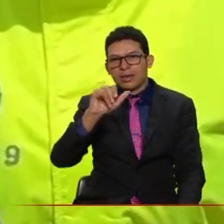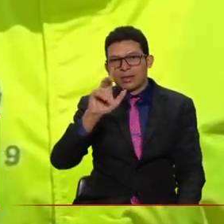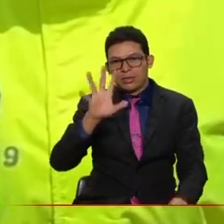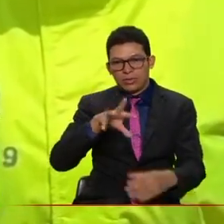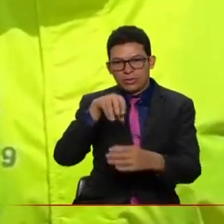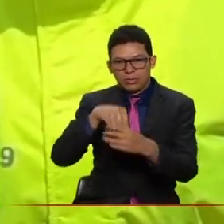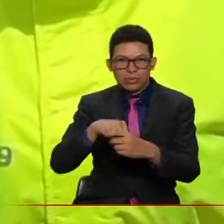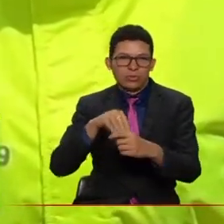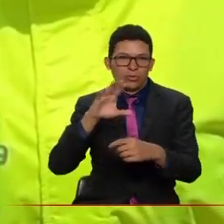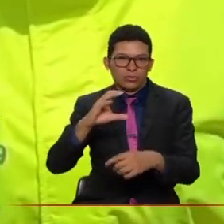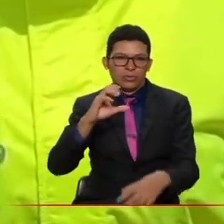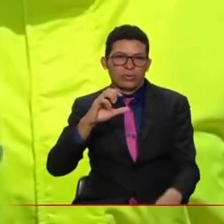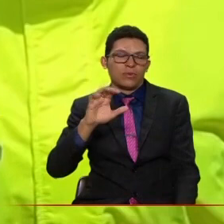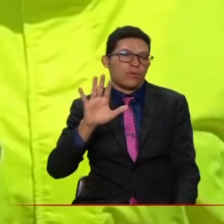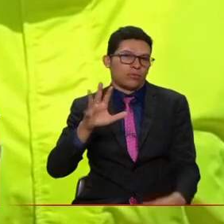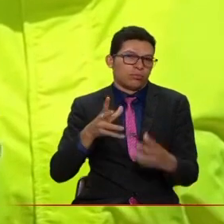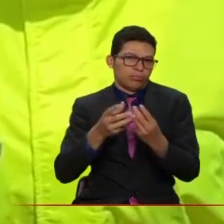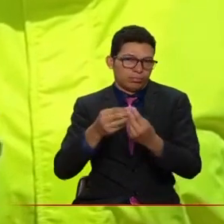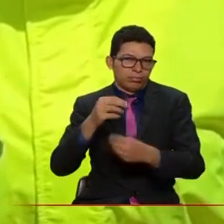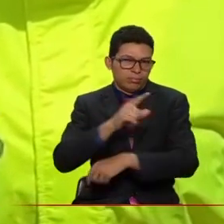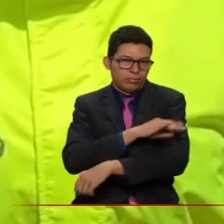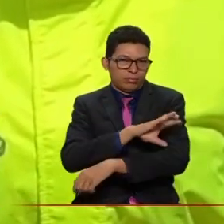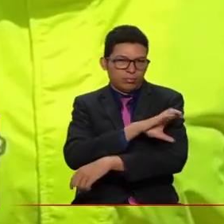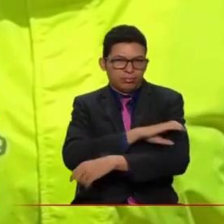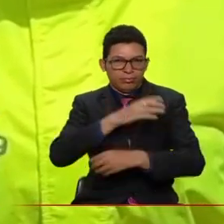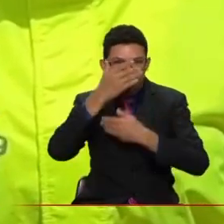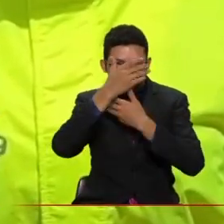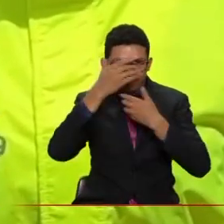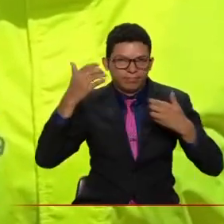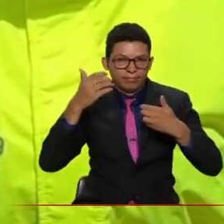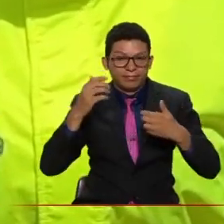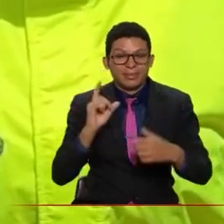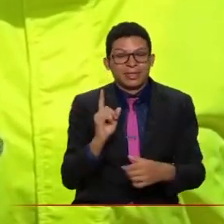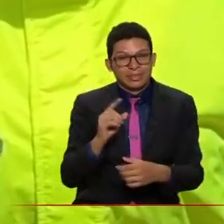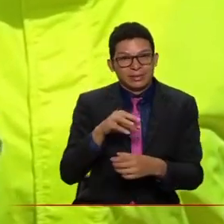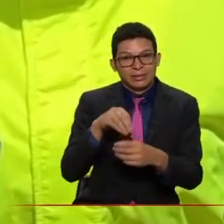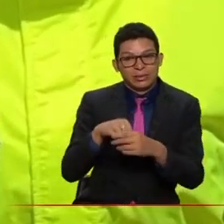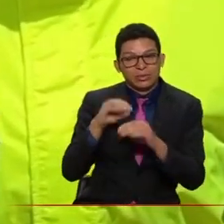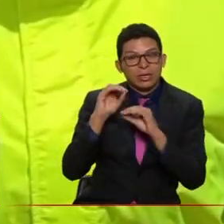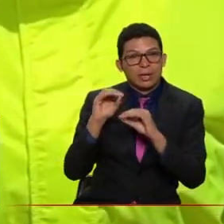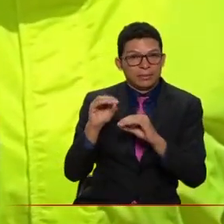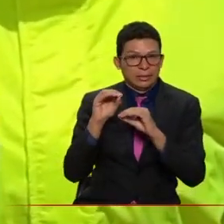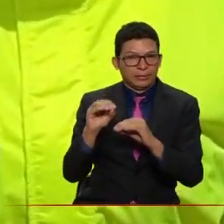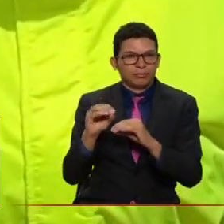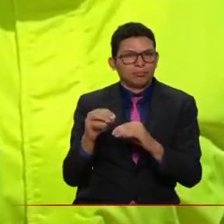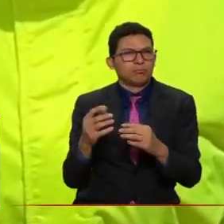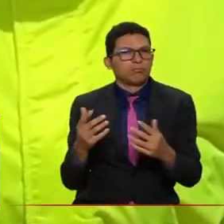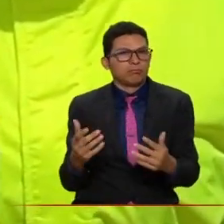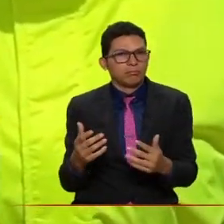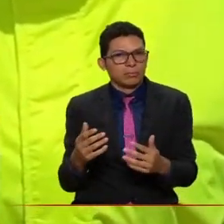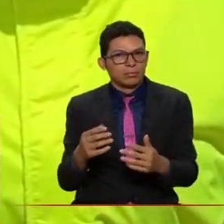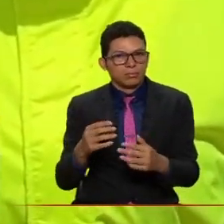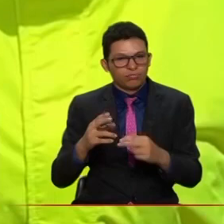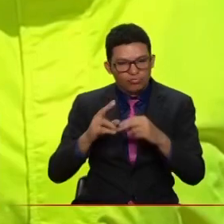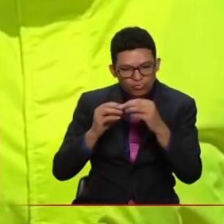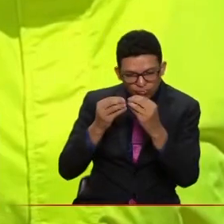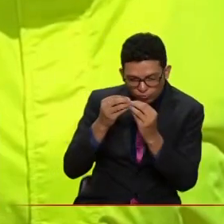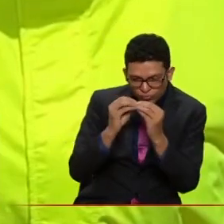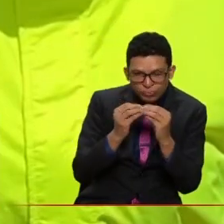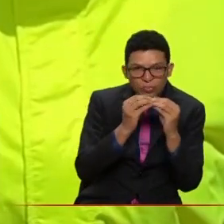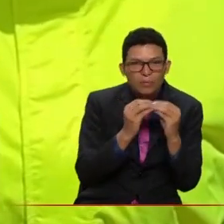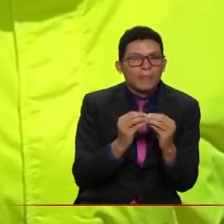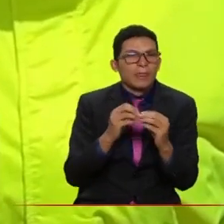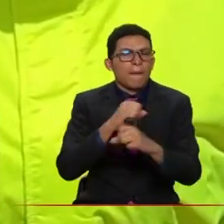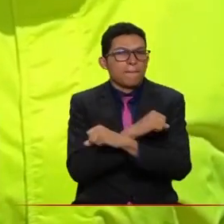Carlos Patiño. Este integrante venía precisamente de recibir capacitación en la adecuación de artefactos explosivos y